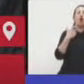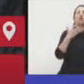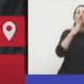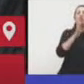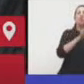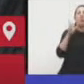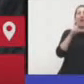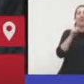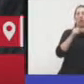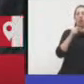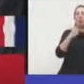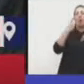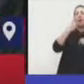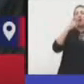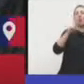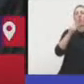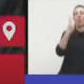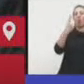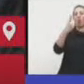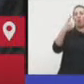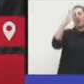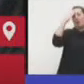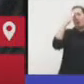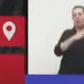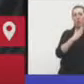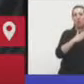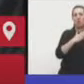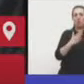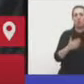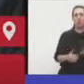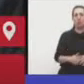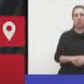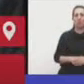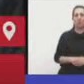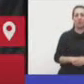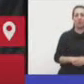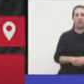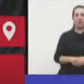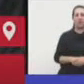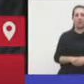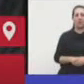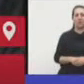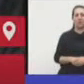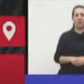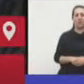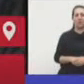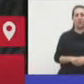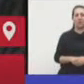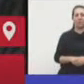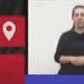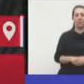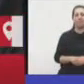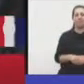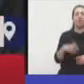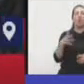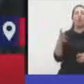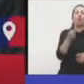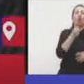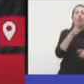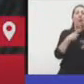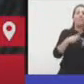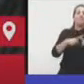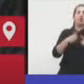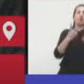en cualquier momento. Pero me parece que también, recién lo decía Pablo, no es solamente el ataque a la justicia. Hay